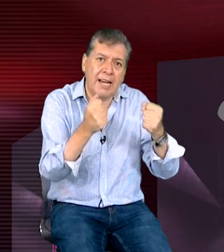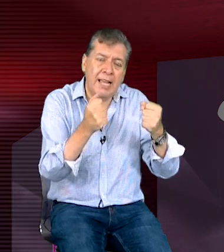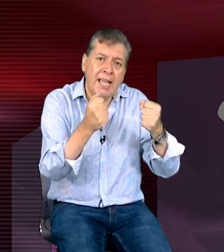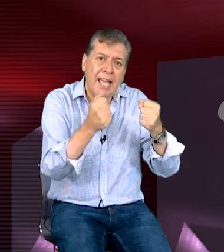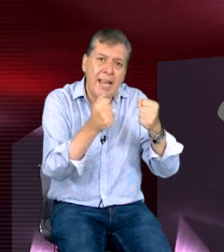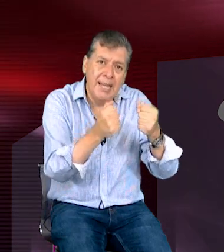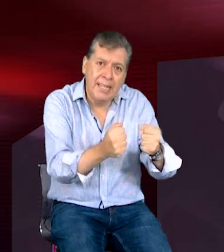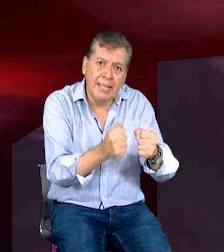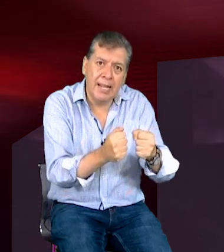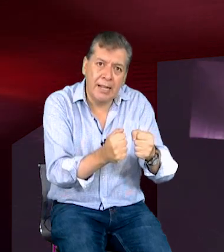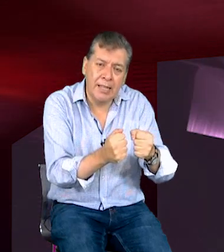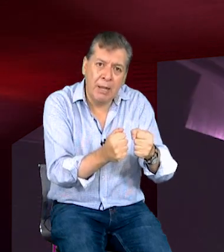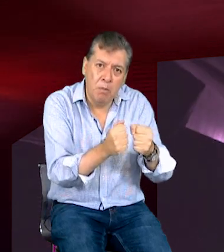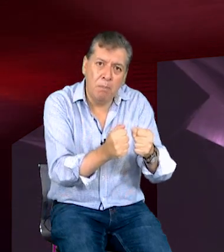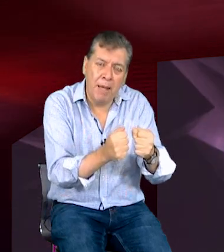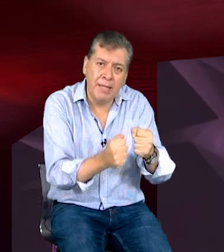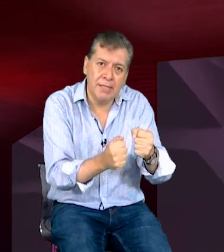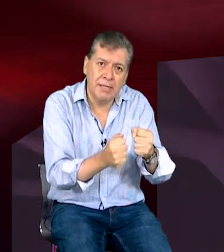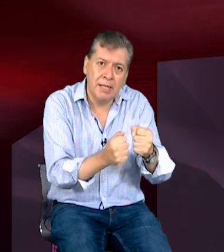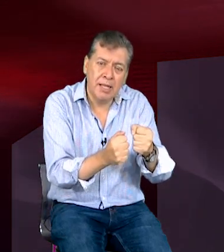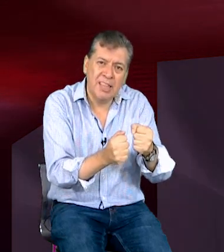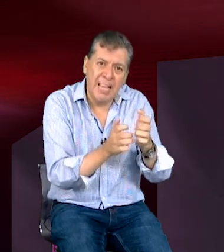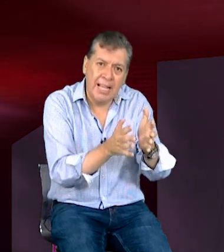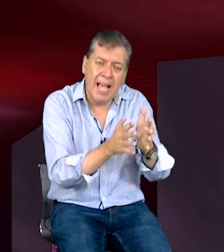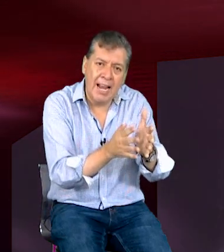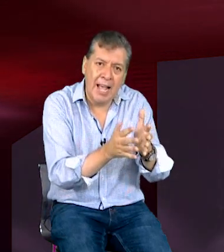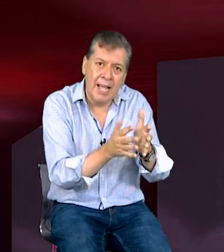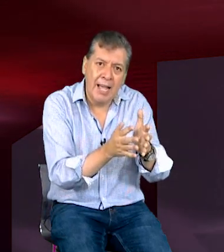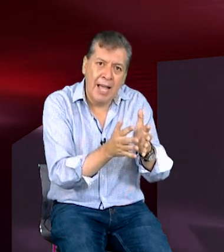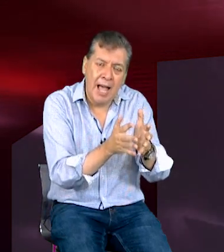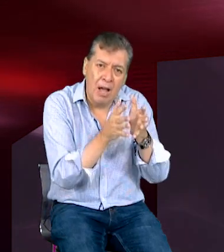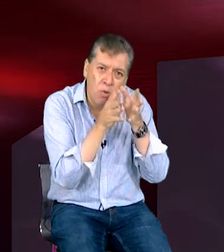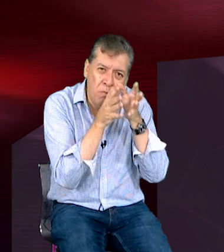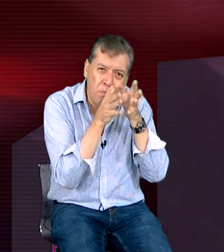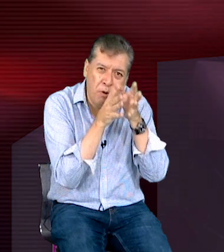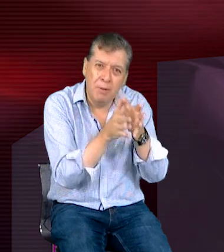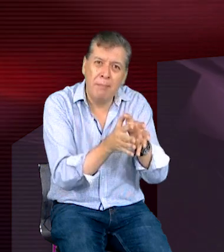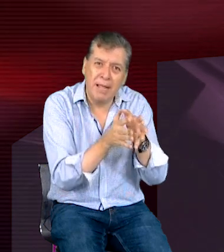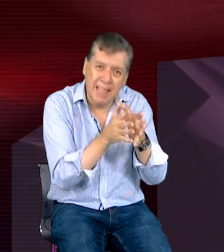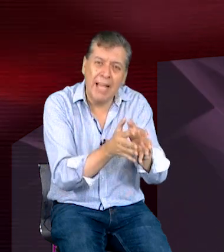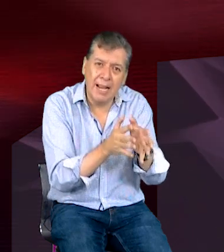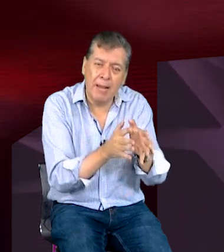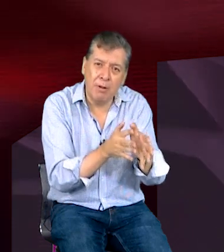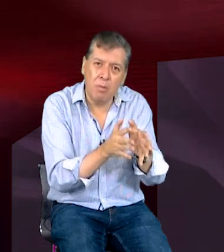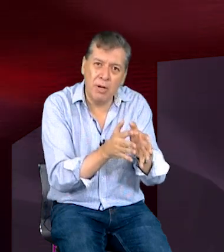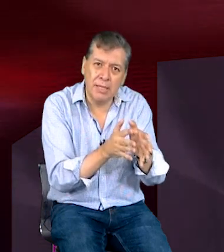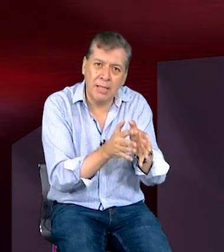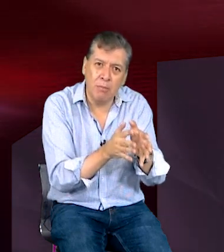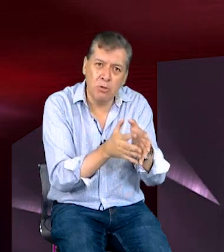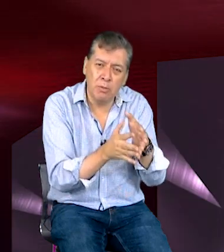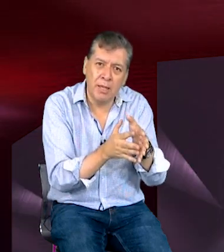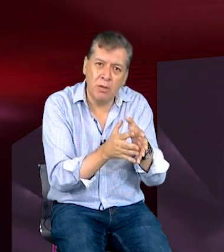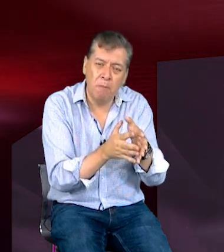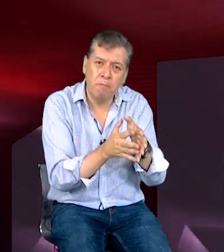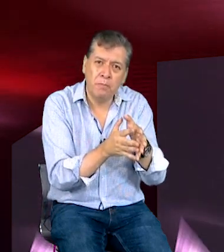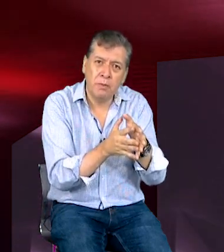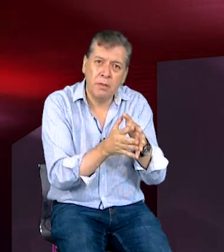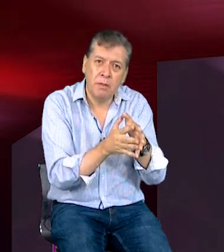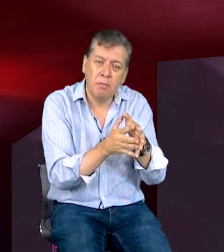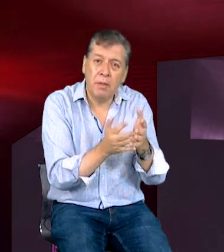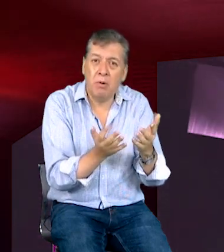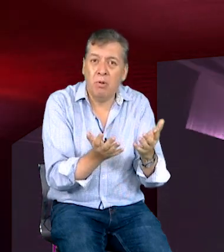tendría que ser el líder de un país de cara a un problema tan grave como el que estamos